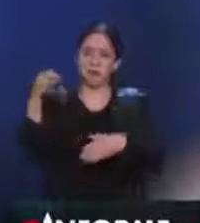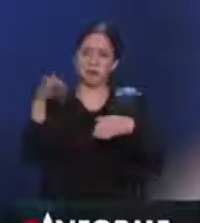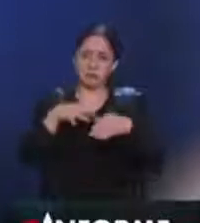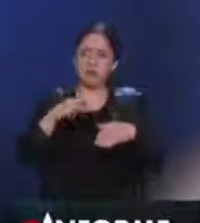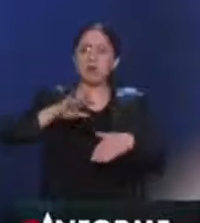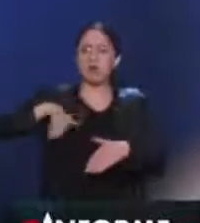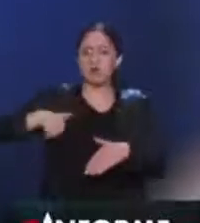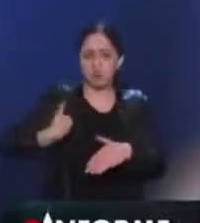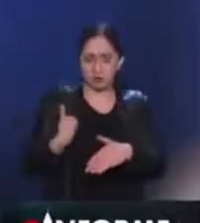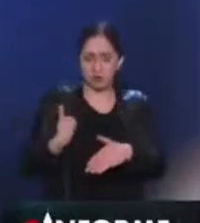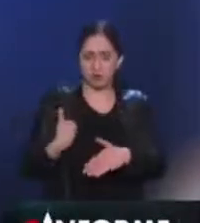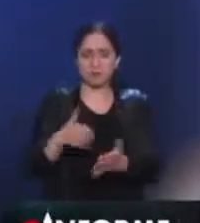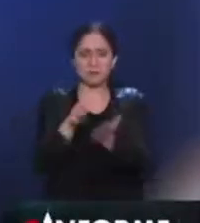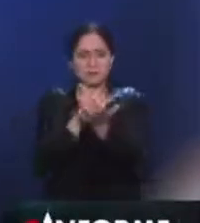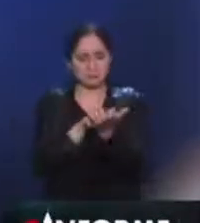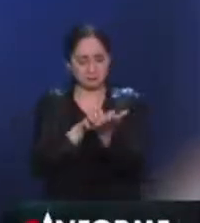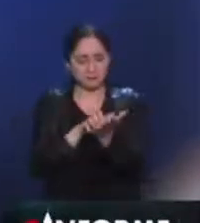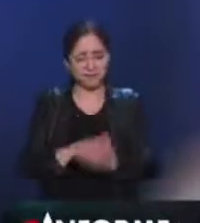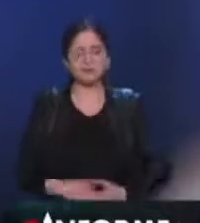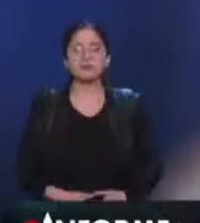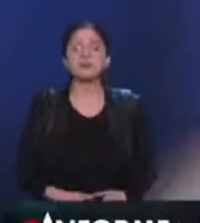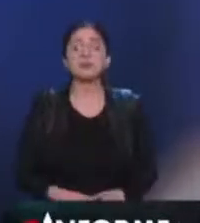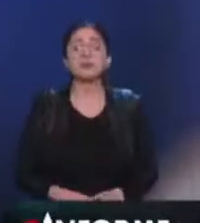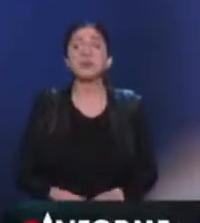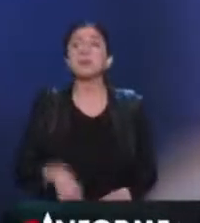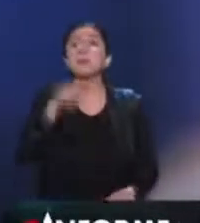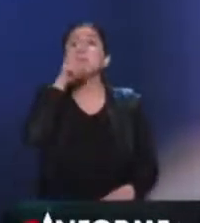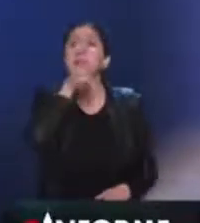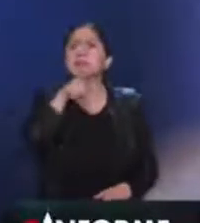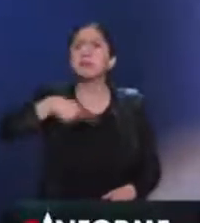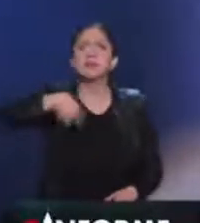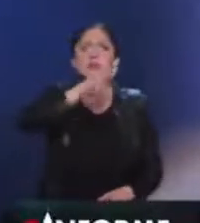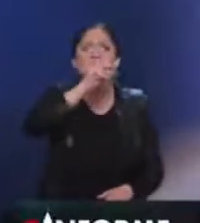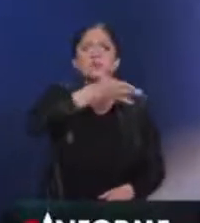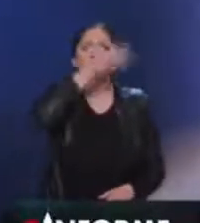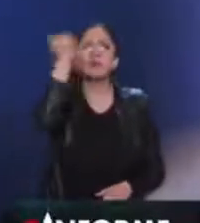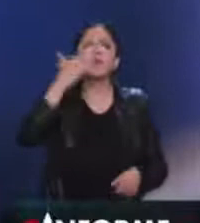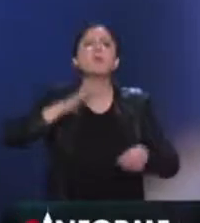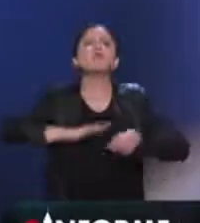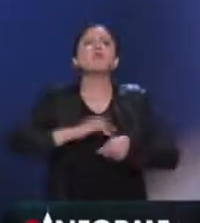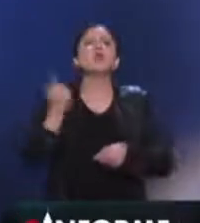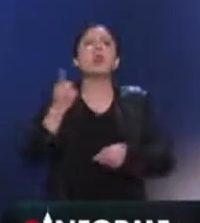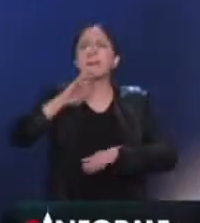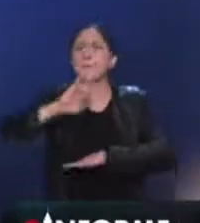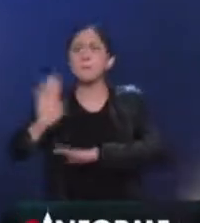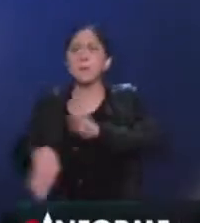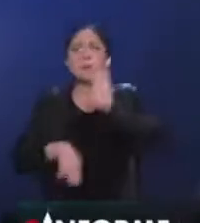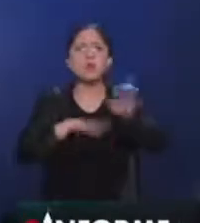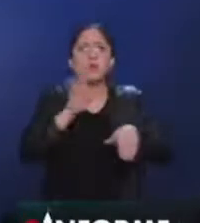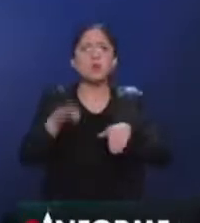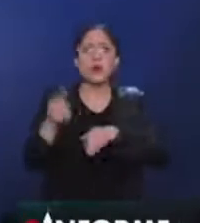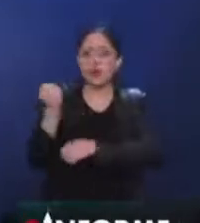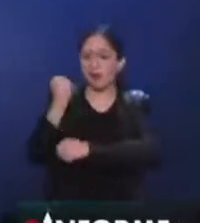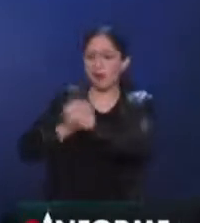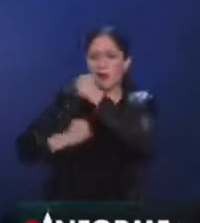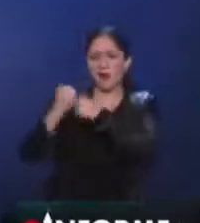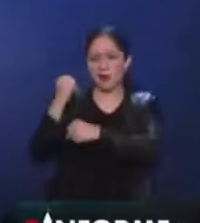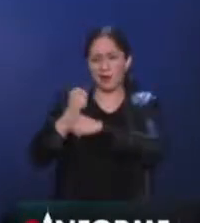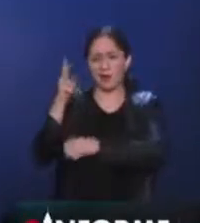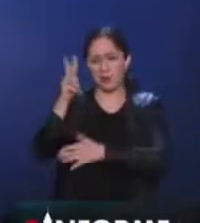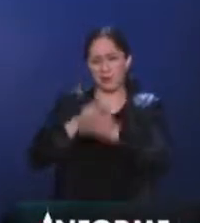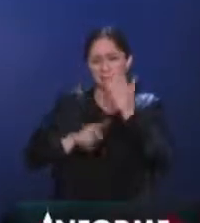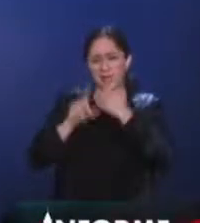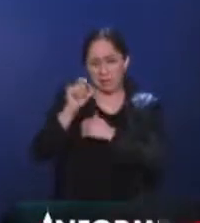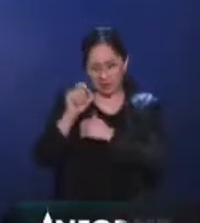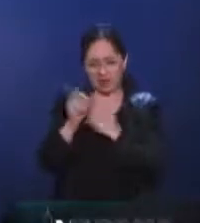Y un tema del que se ha comentado mucho es el reporte de las principales causas de muerte en el país durante 2020 que hizo público el INEGI. Si le